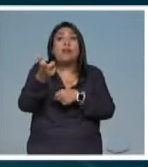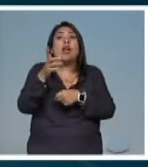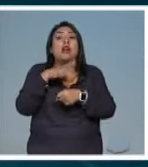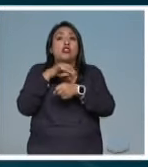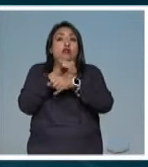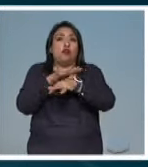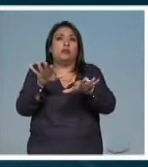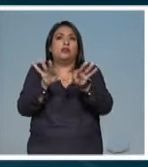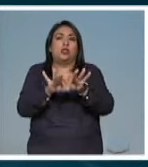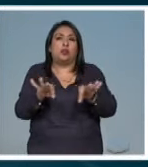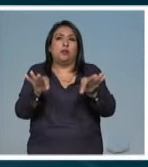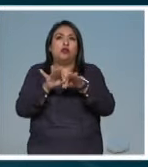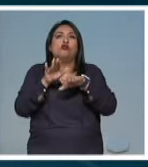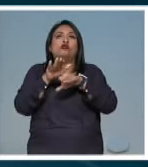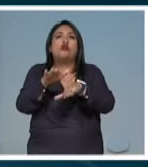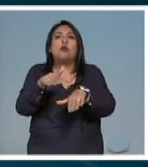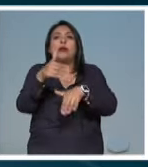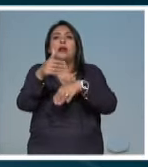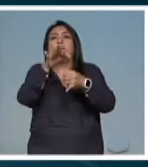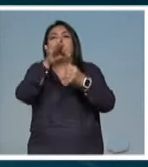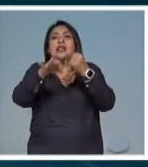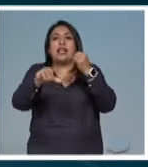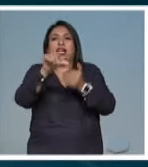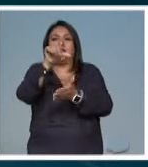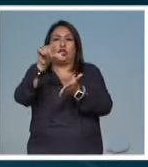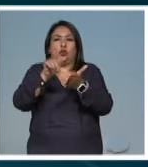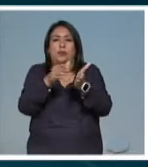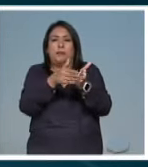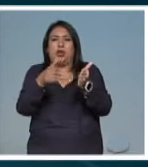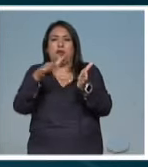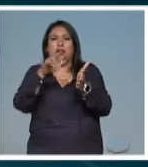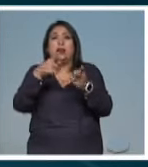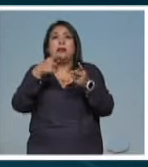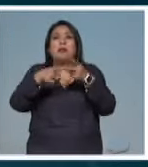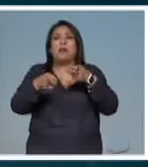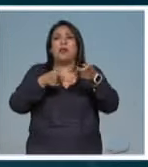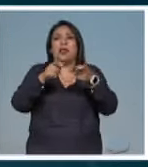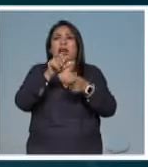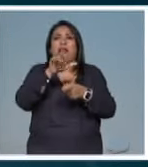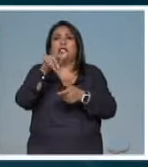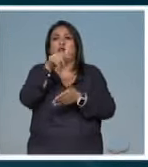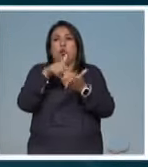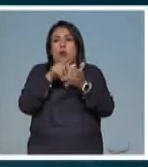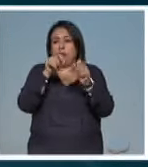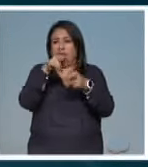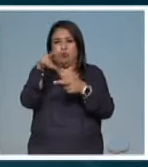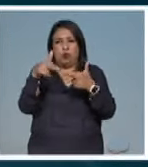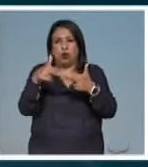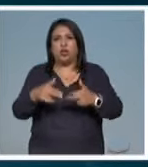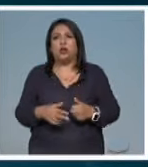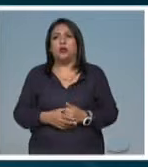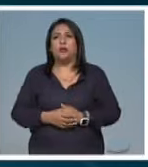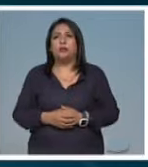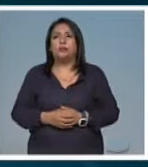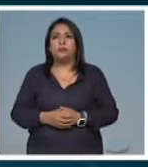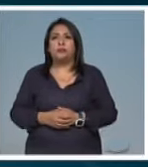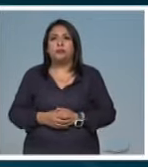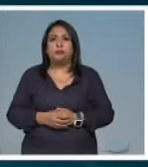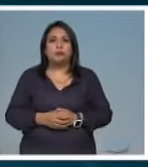proporcione información importante sobre el final de la ciudad del periodo Mitanni y el comienzo del dominio asirio en la región.